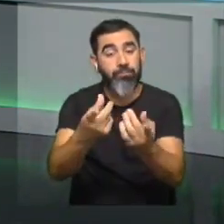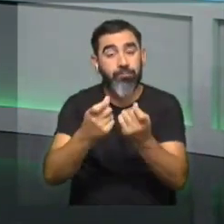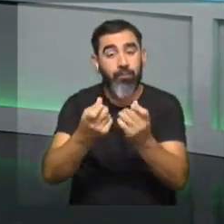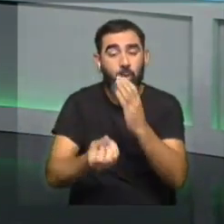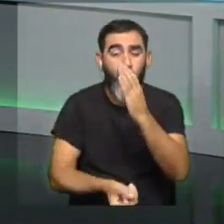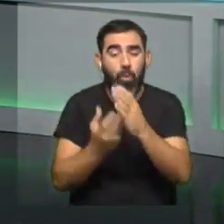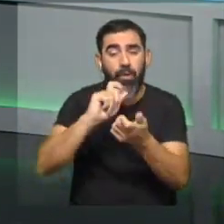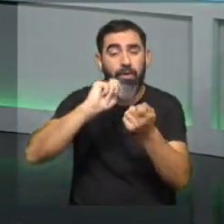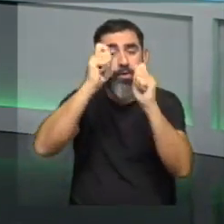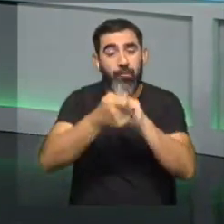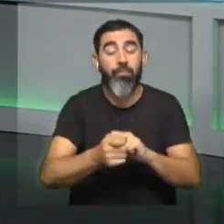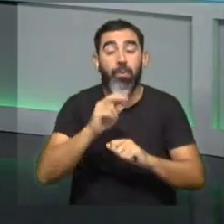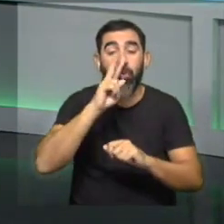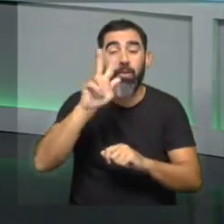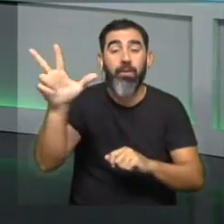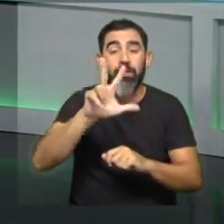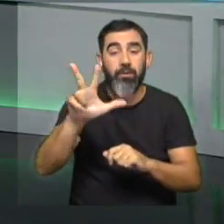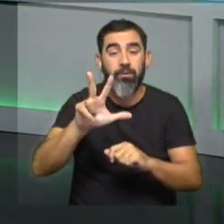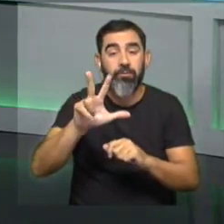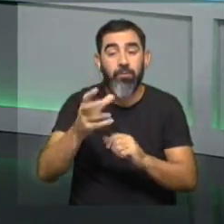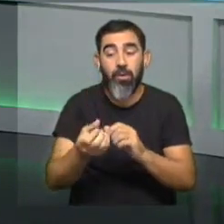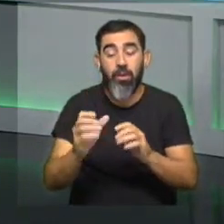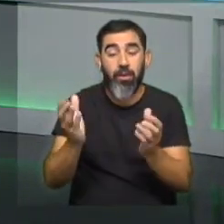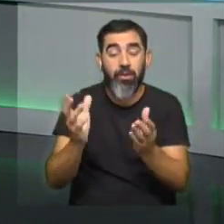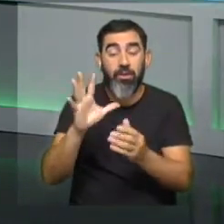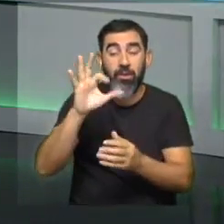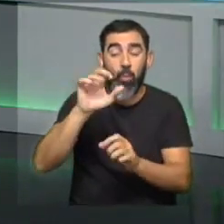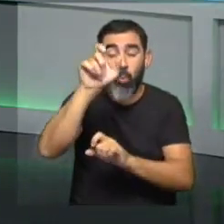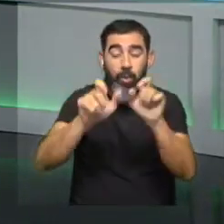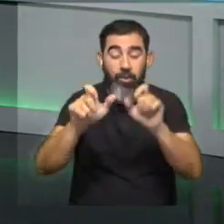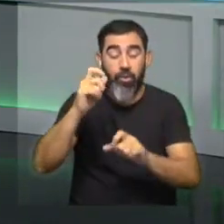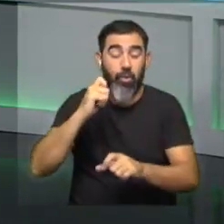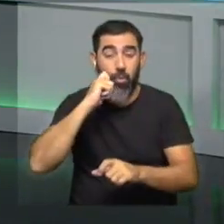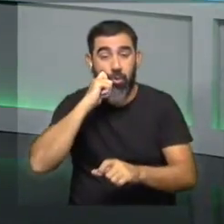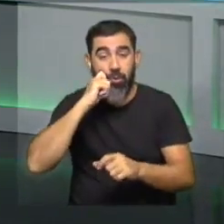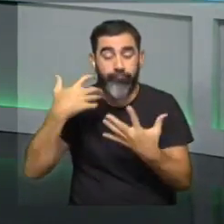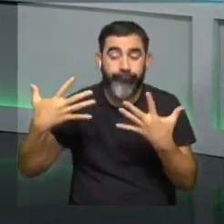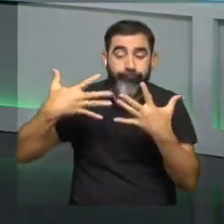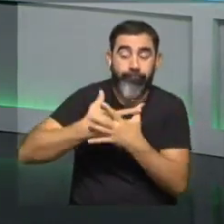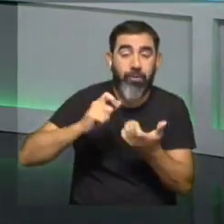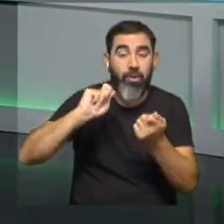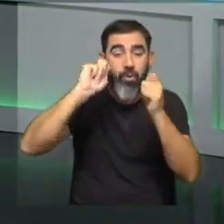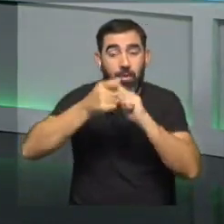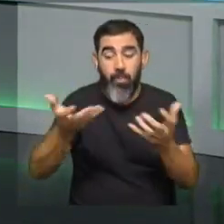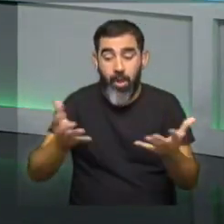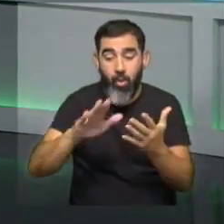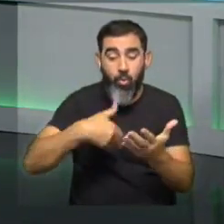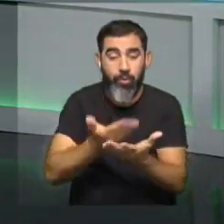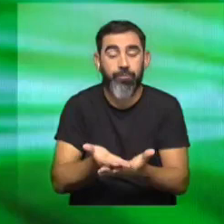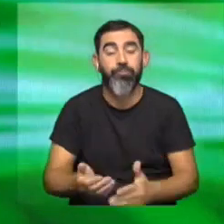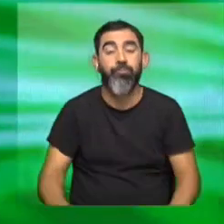nueva reforma y en 2033 habrá una nueva generación de cincuentones, dijo, afectados por los cambios hoy